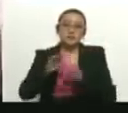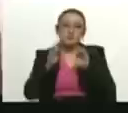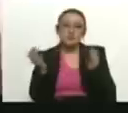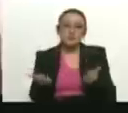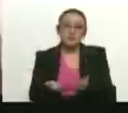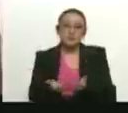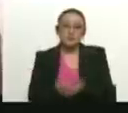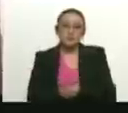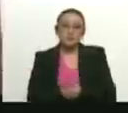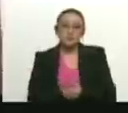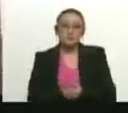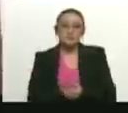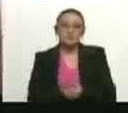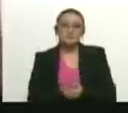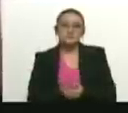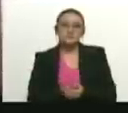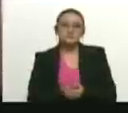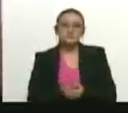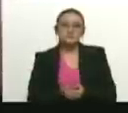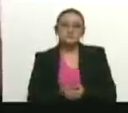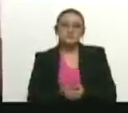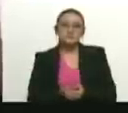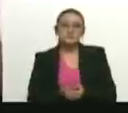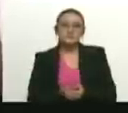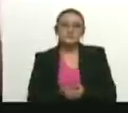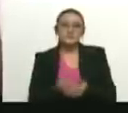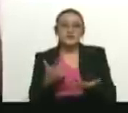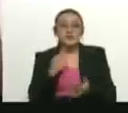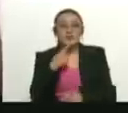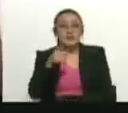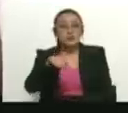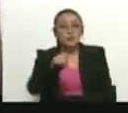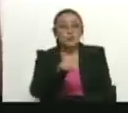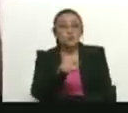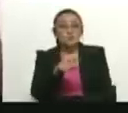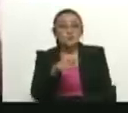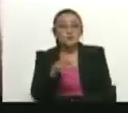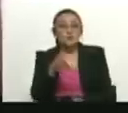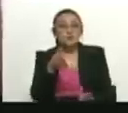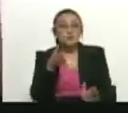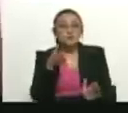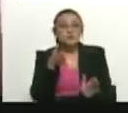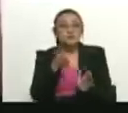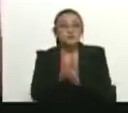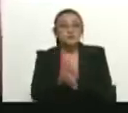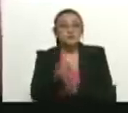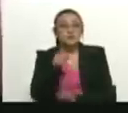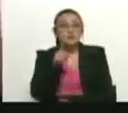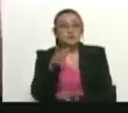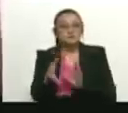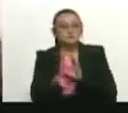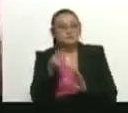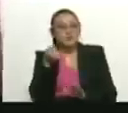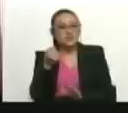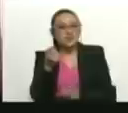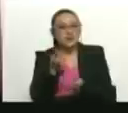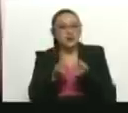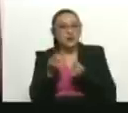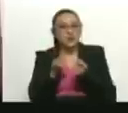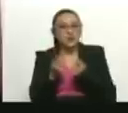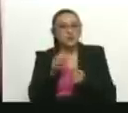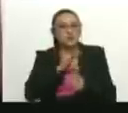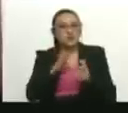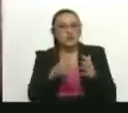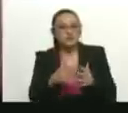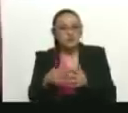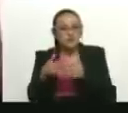¿Y qué diría usted de esos saqueos económicos de Estados